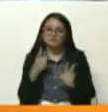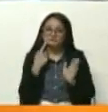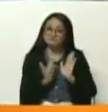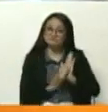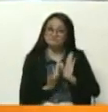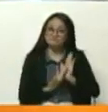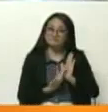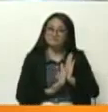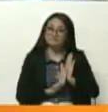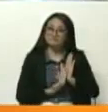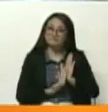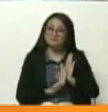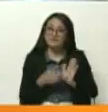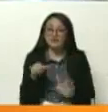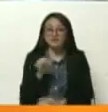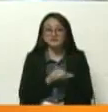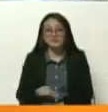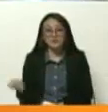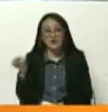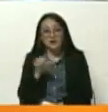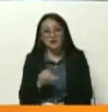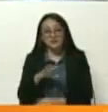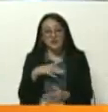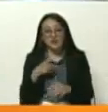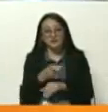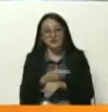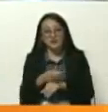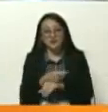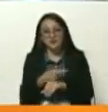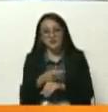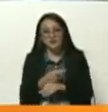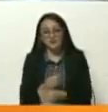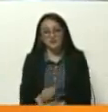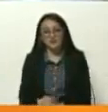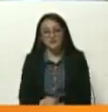también durante estas semanas de gobierno.